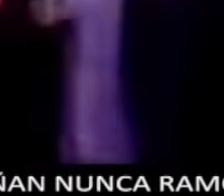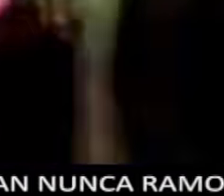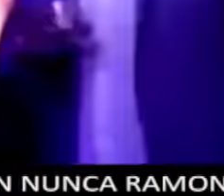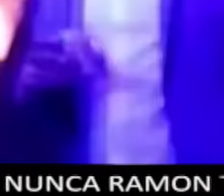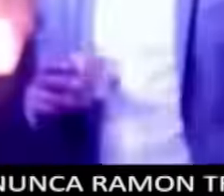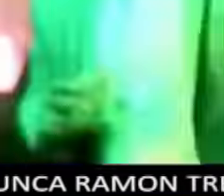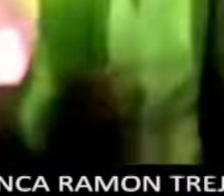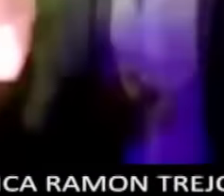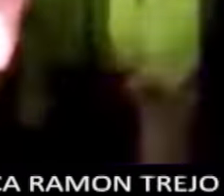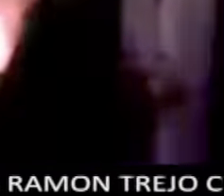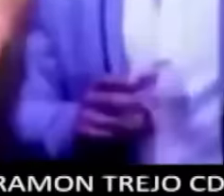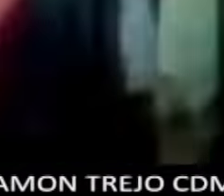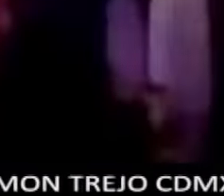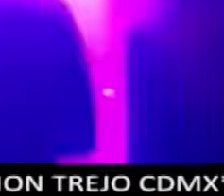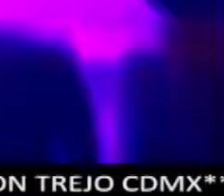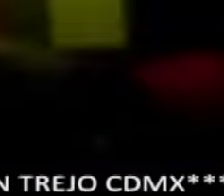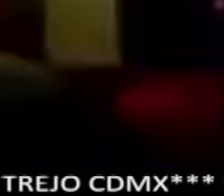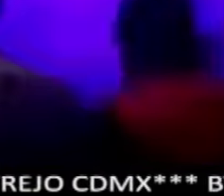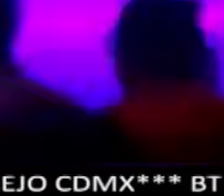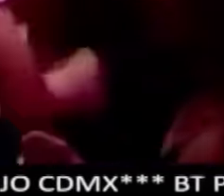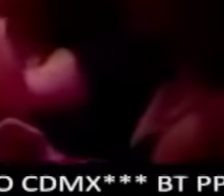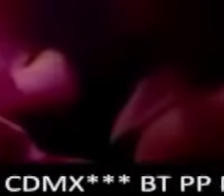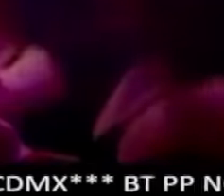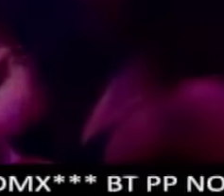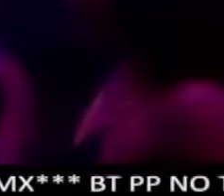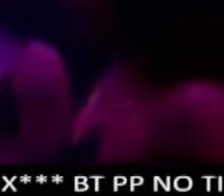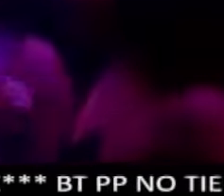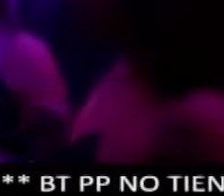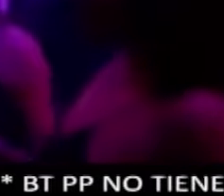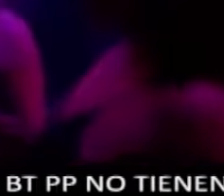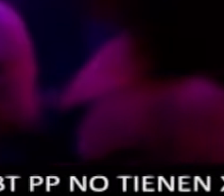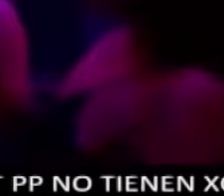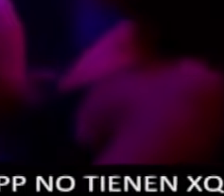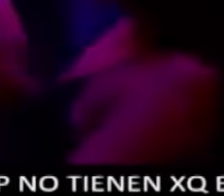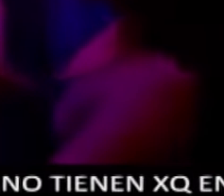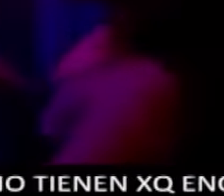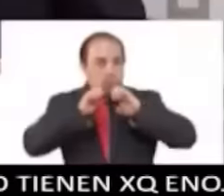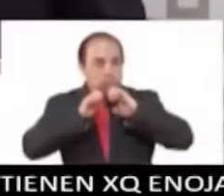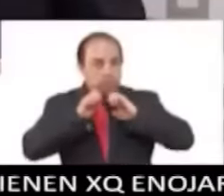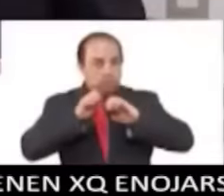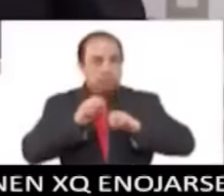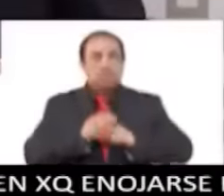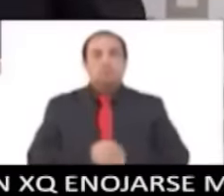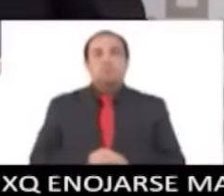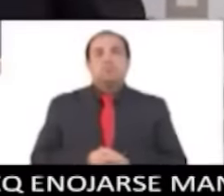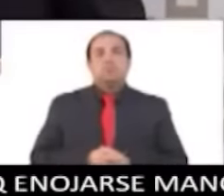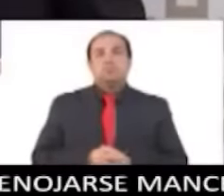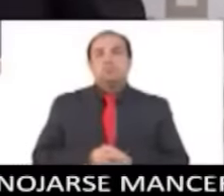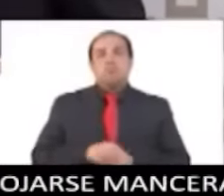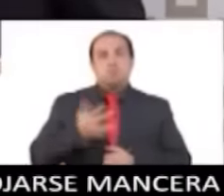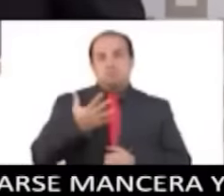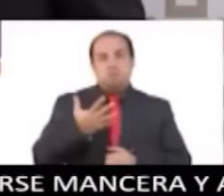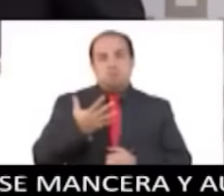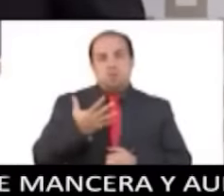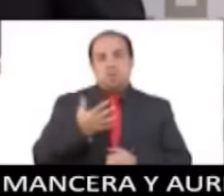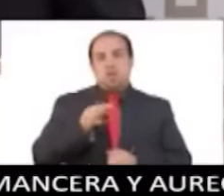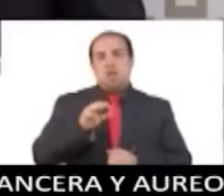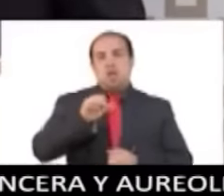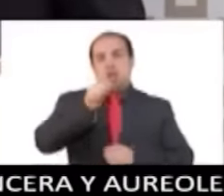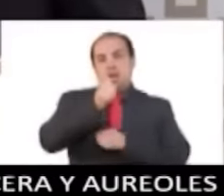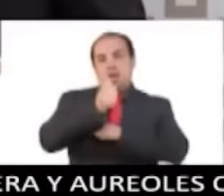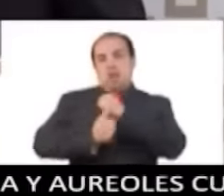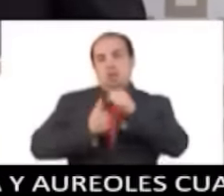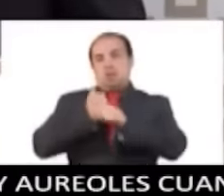en antros se tienen protocolos especiales los cuales se reforzarán esos operativos advierte se van a intensificar en la vía pública